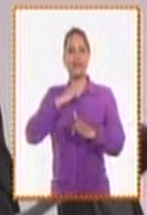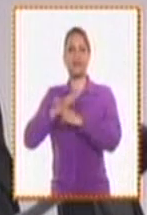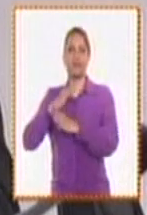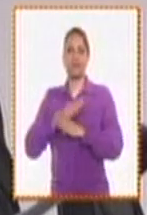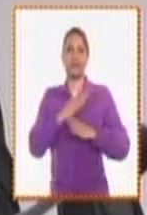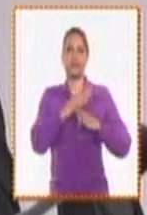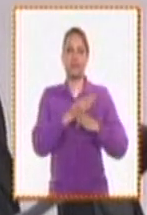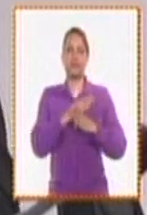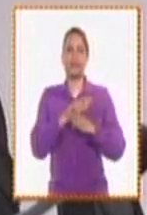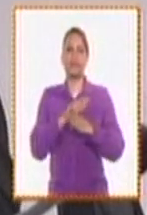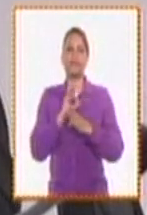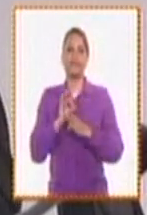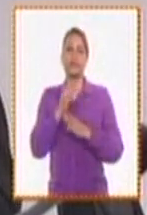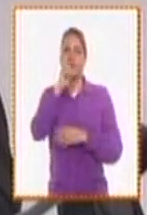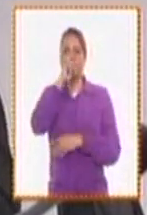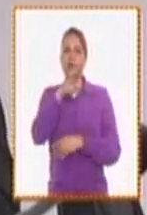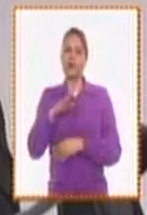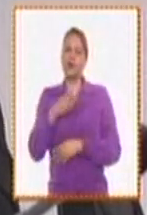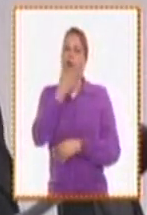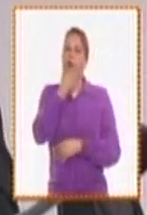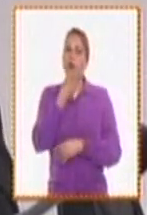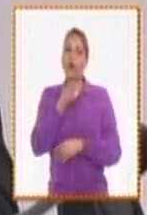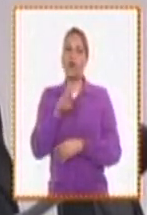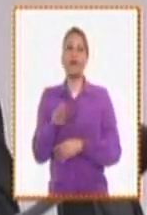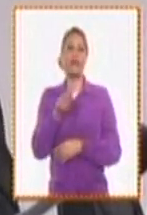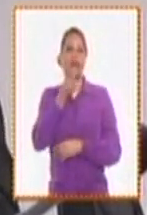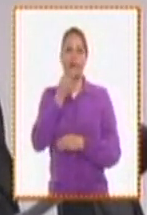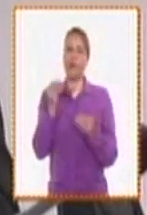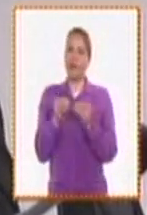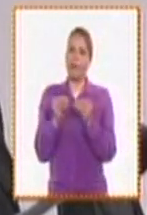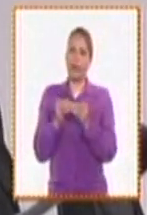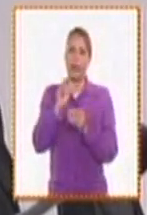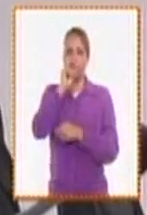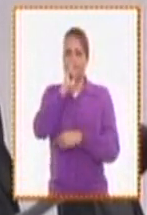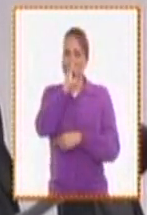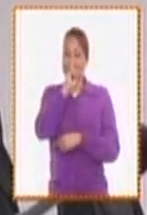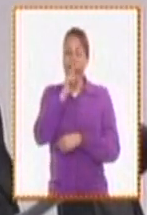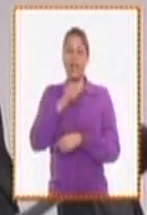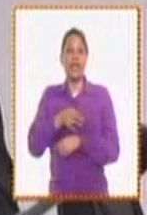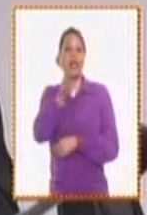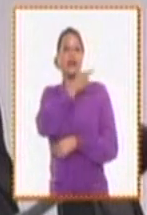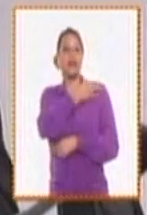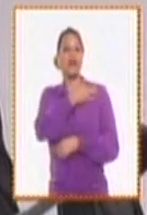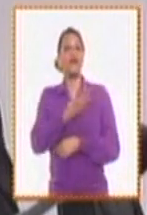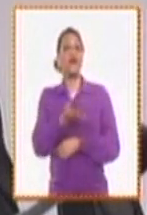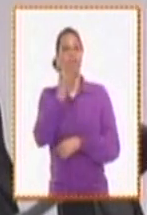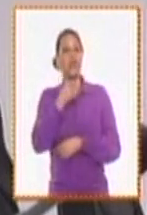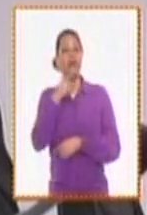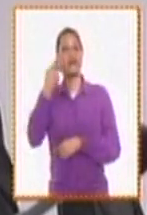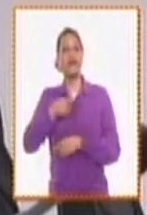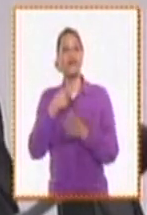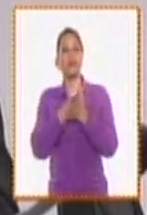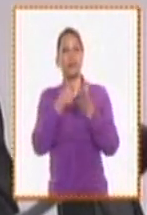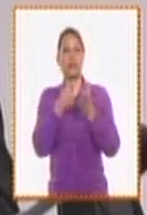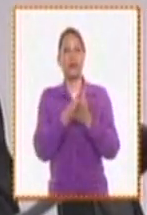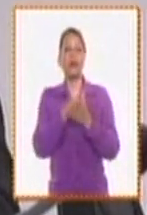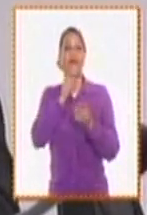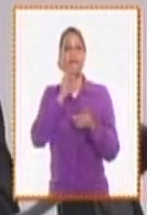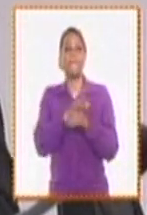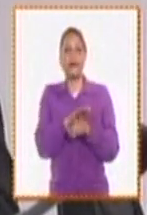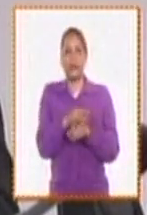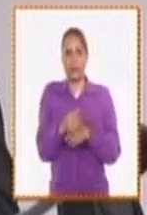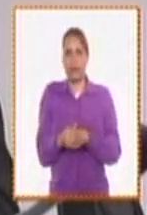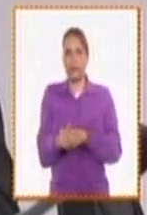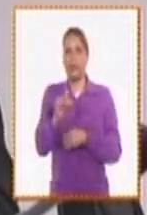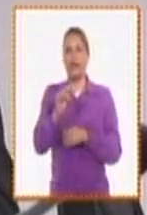y plena de los niños, adolescentes y jóvenes cubanos, y el general de ejército nos ha dicho que estos problemas hay que enfrentarlos cuando están naciendo. Nosotros